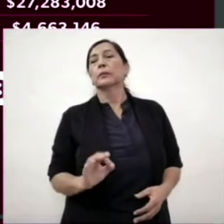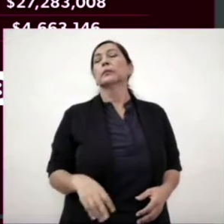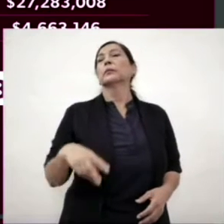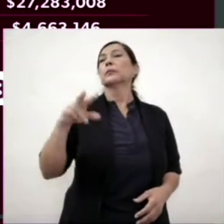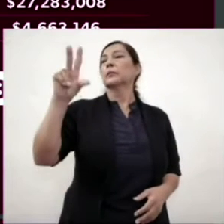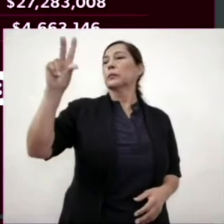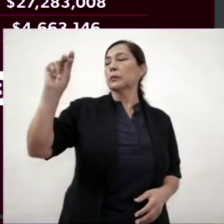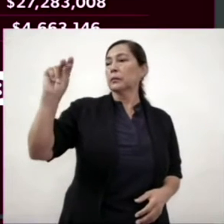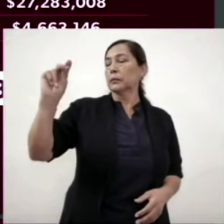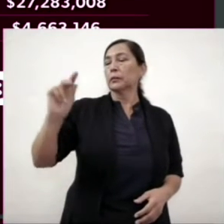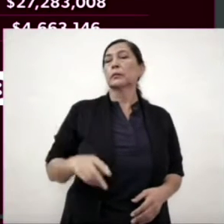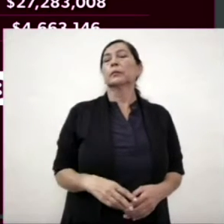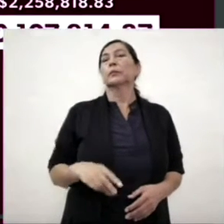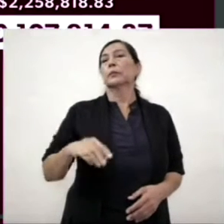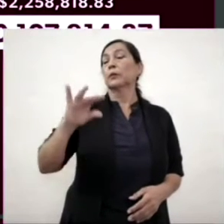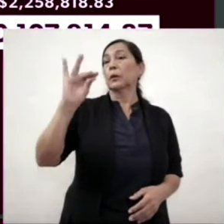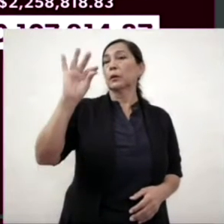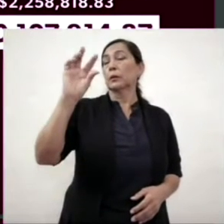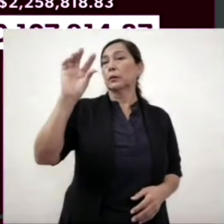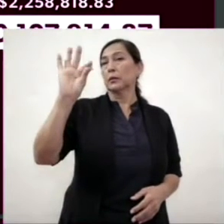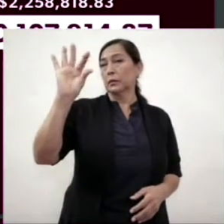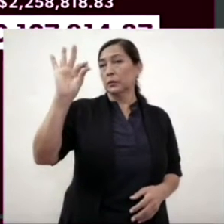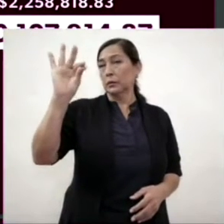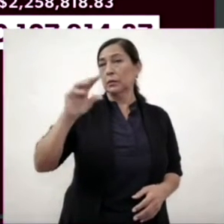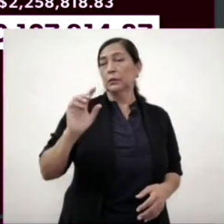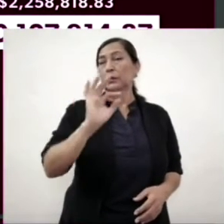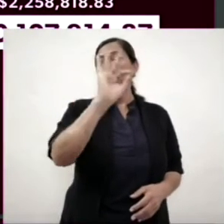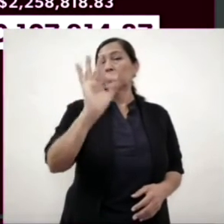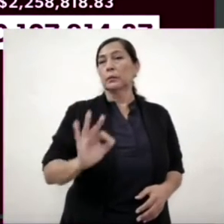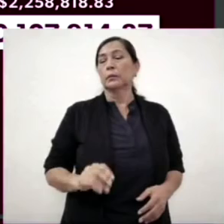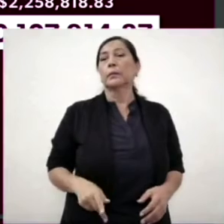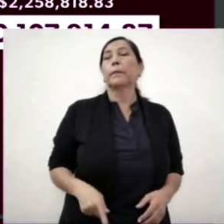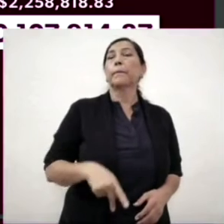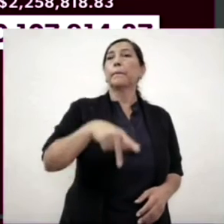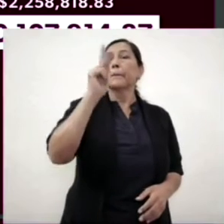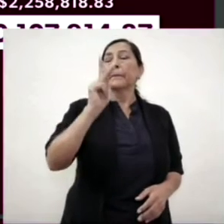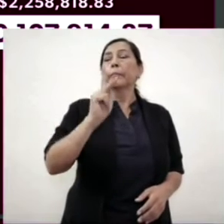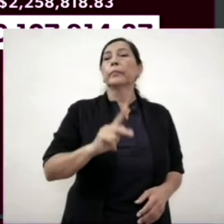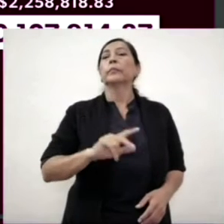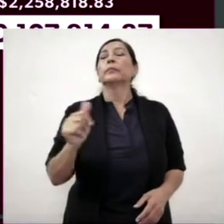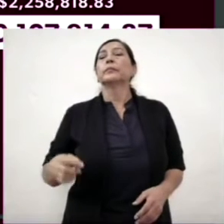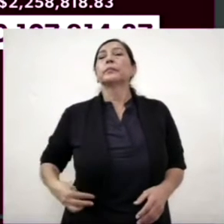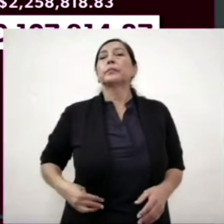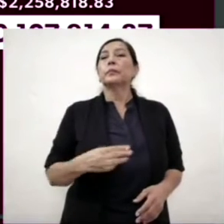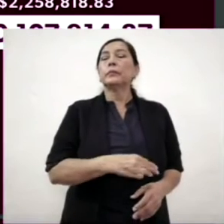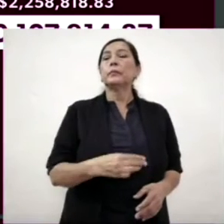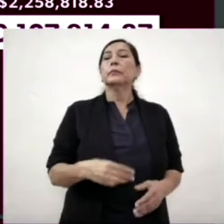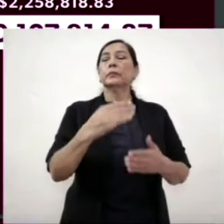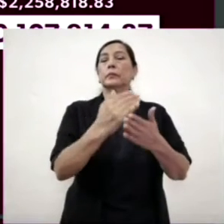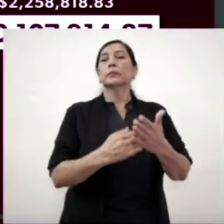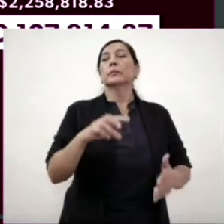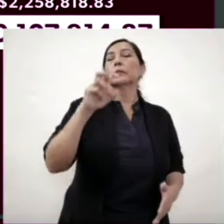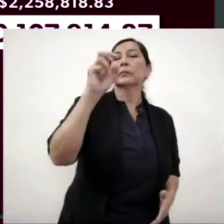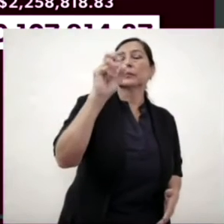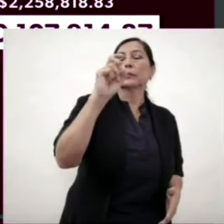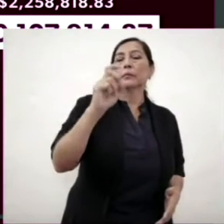30% restante. En el caso particular de Zamora, la inversión total es por